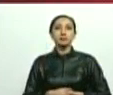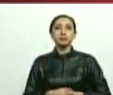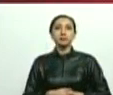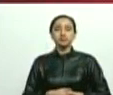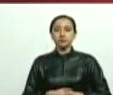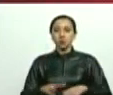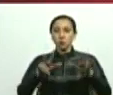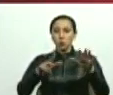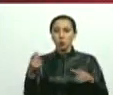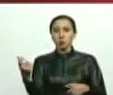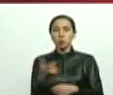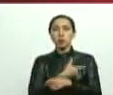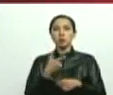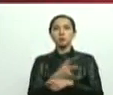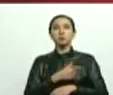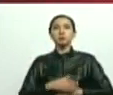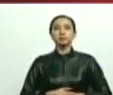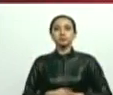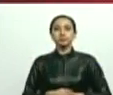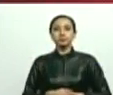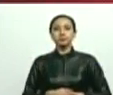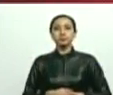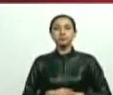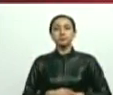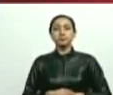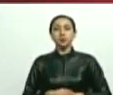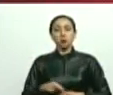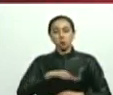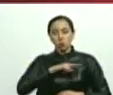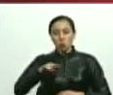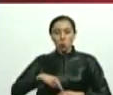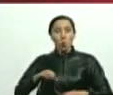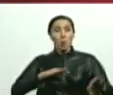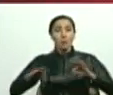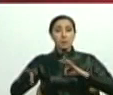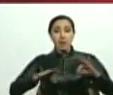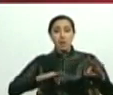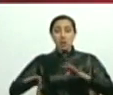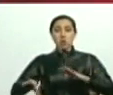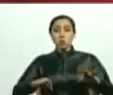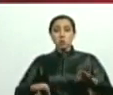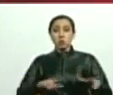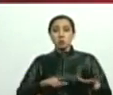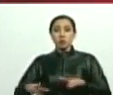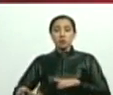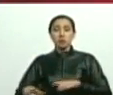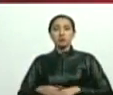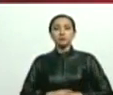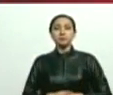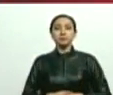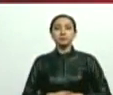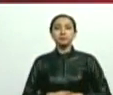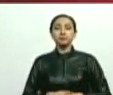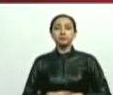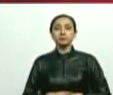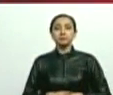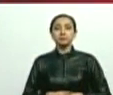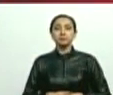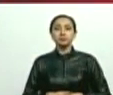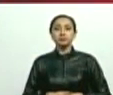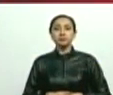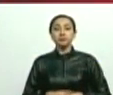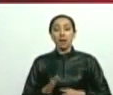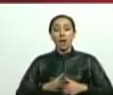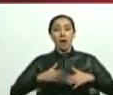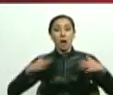de agosto. Tener, bueno, toda nuestra preparación en función de estas